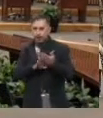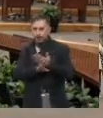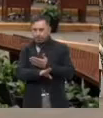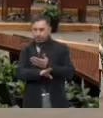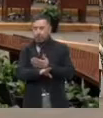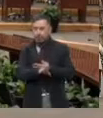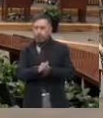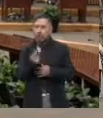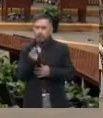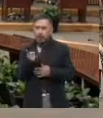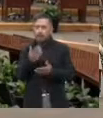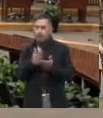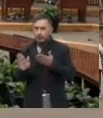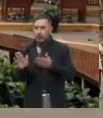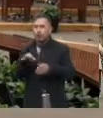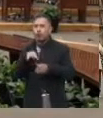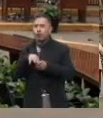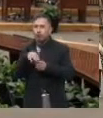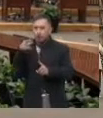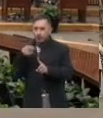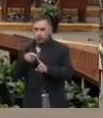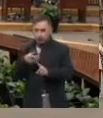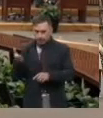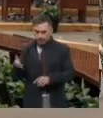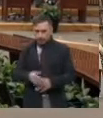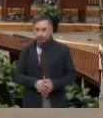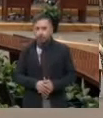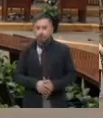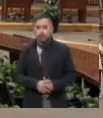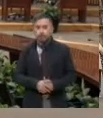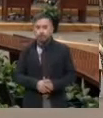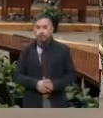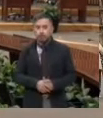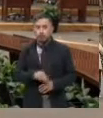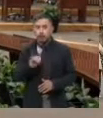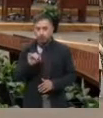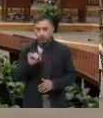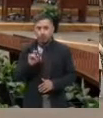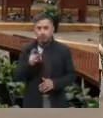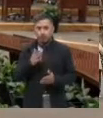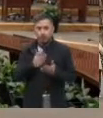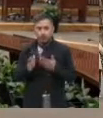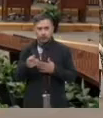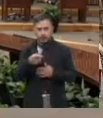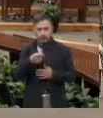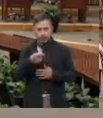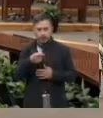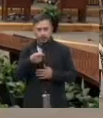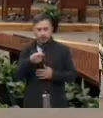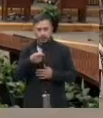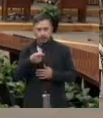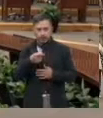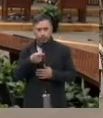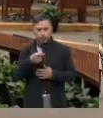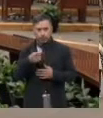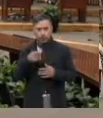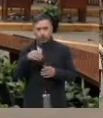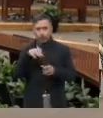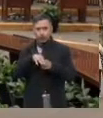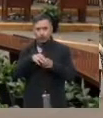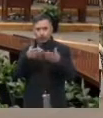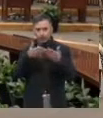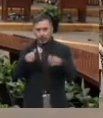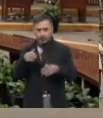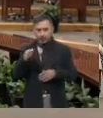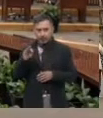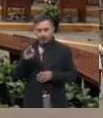en lo particular, en virtud de eso. ¿Sí? Pero sí, en lo general, podría ir la vista a la